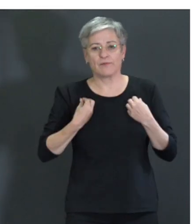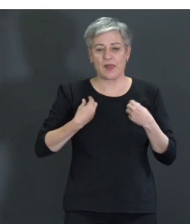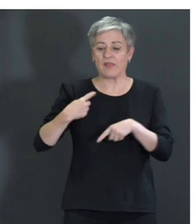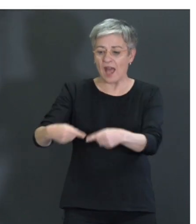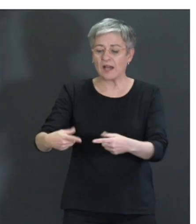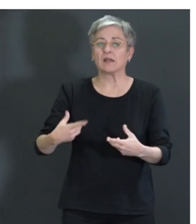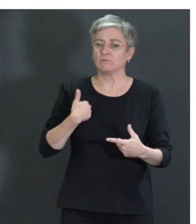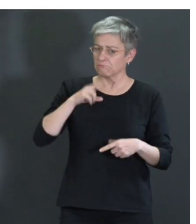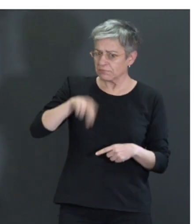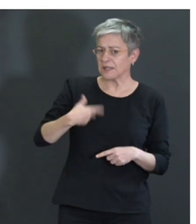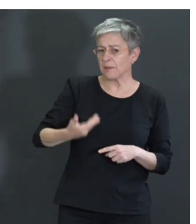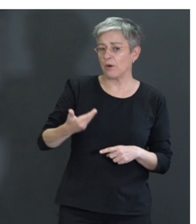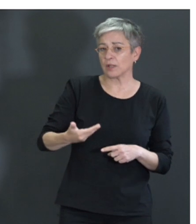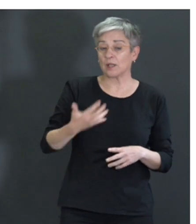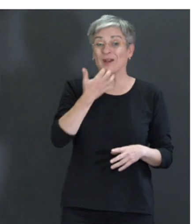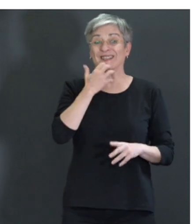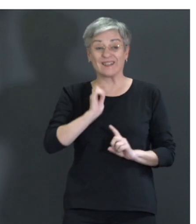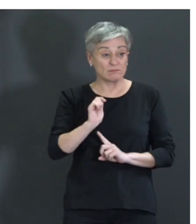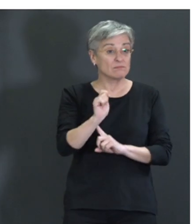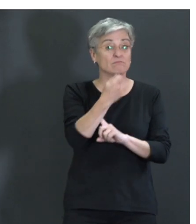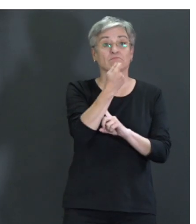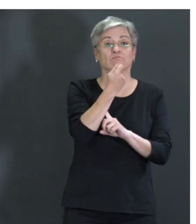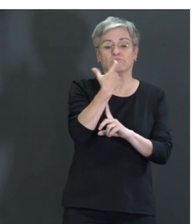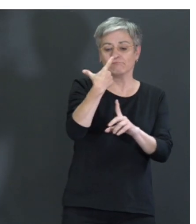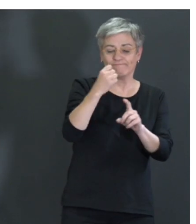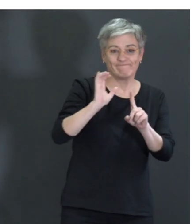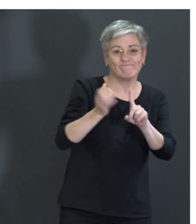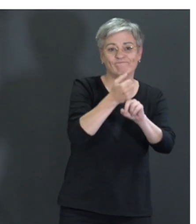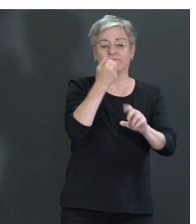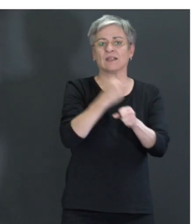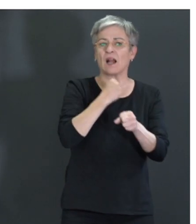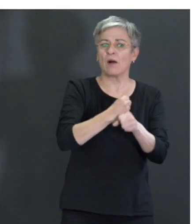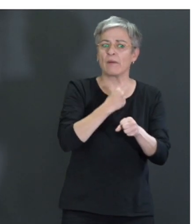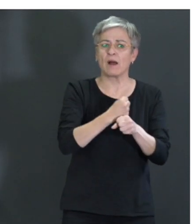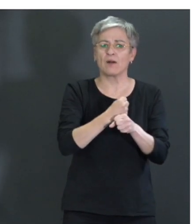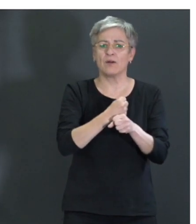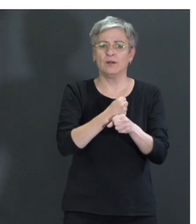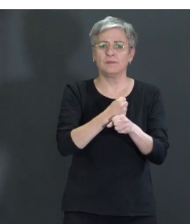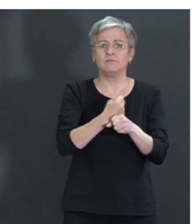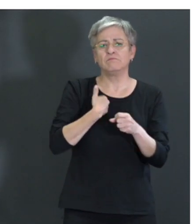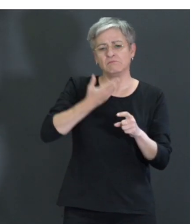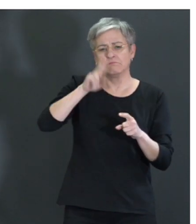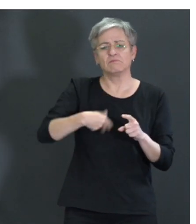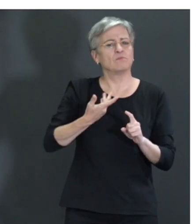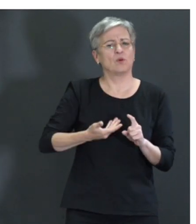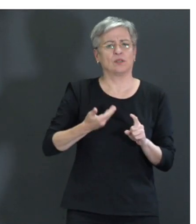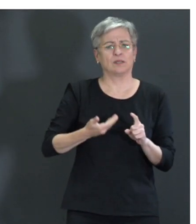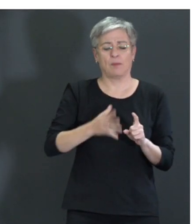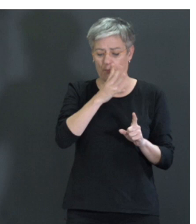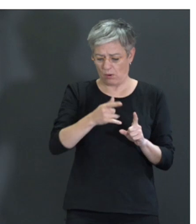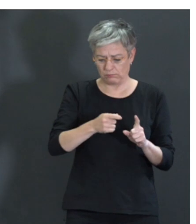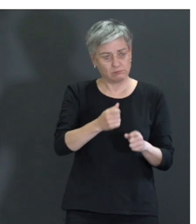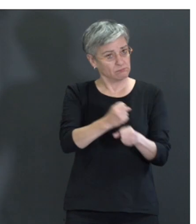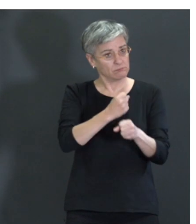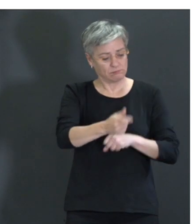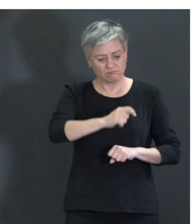son importantes, pero el hecho de conseguir un trabajo pues es muy importante, ¿no? Porque nos garantiza, pues bueno,